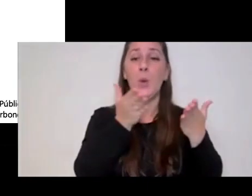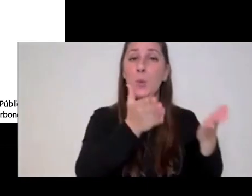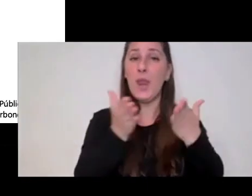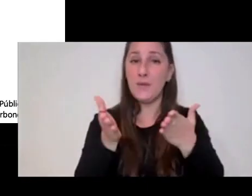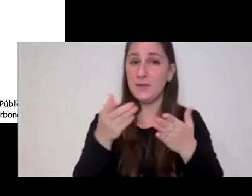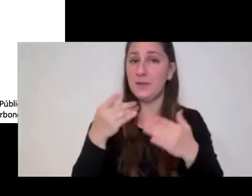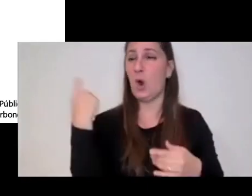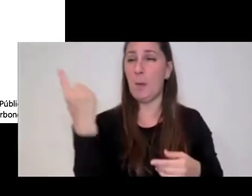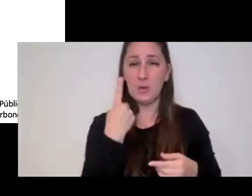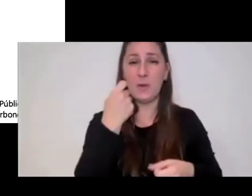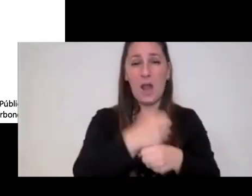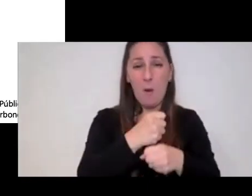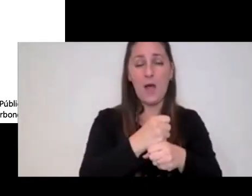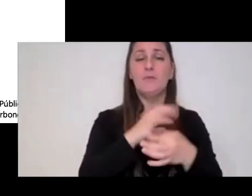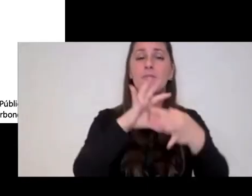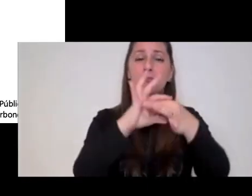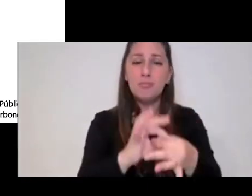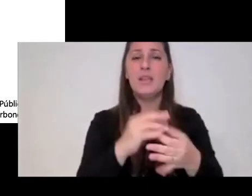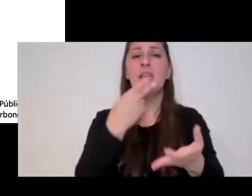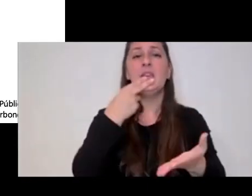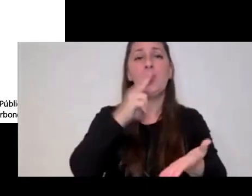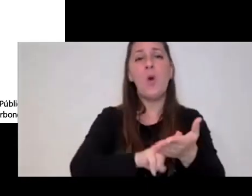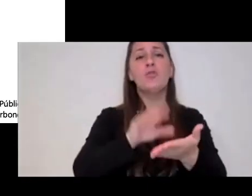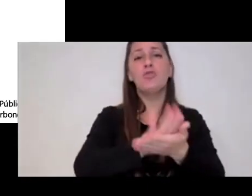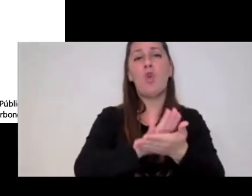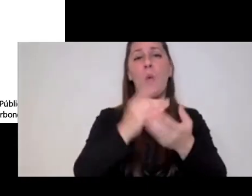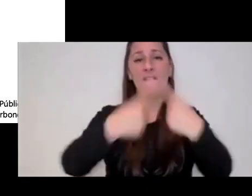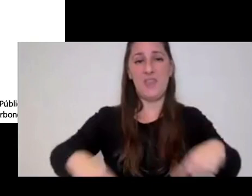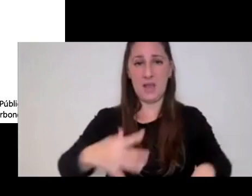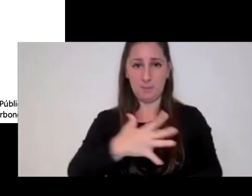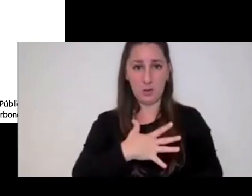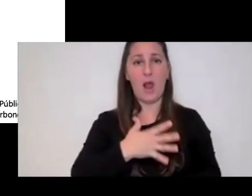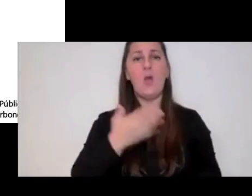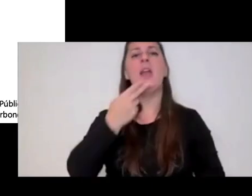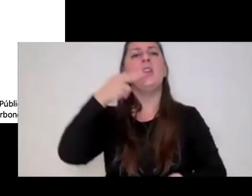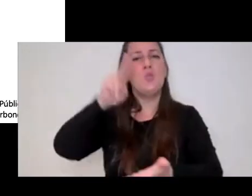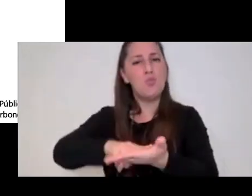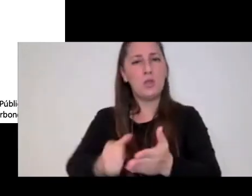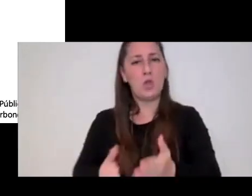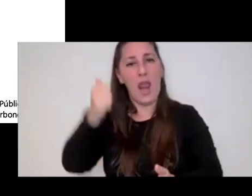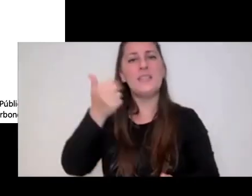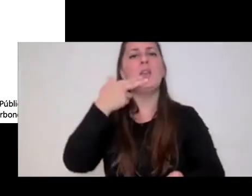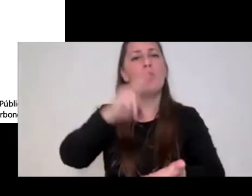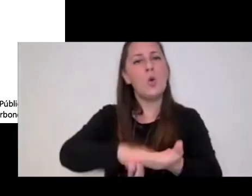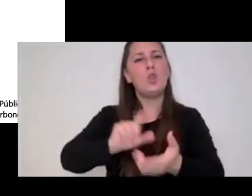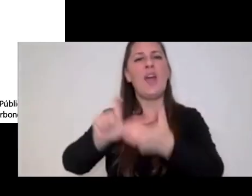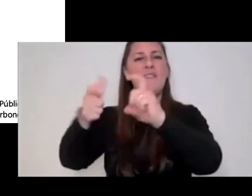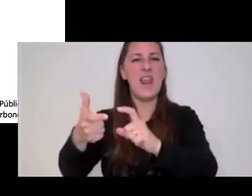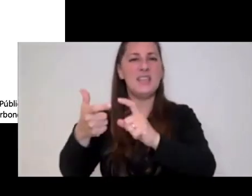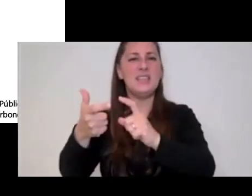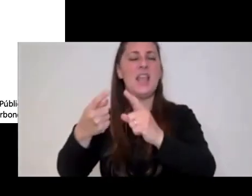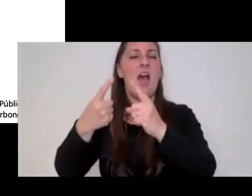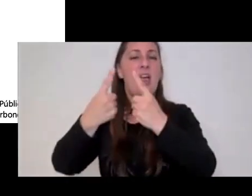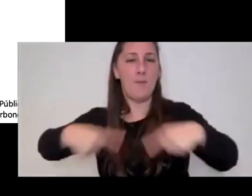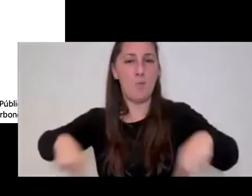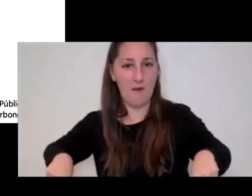vinculan con el impuesto sobre los bienes personales y con el impuesto a las ganancias e impuesto a las transferencias de inmuebles. Son tres hipótesis que considera